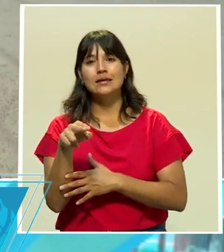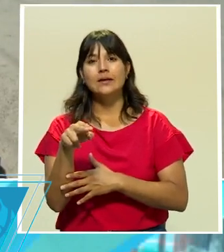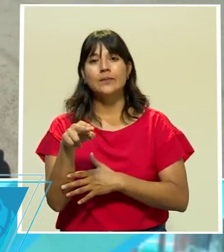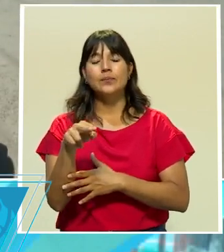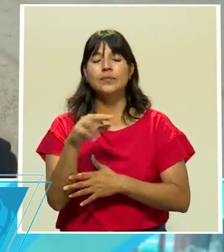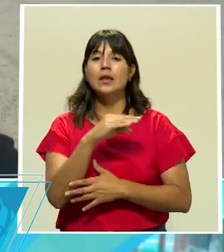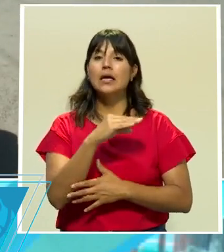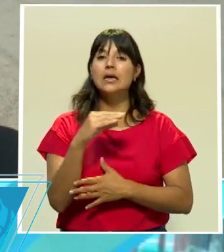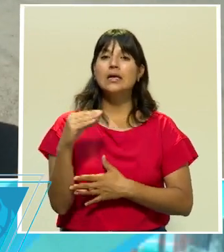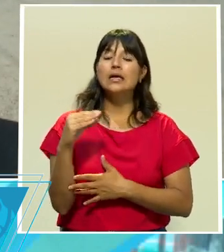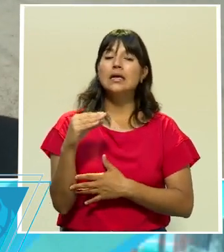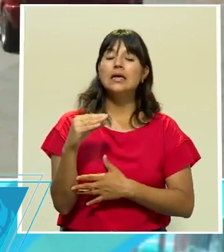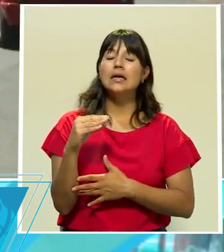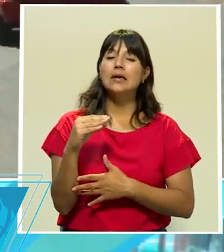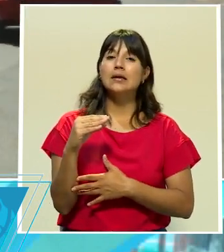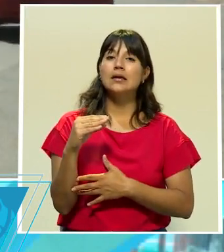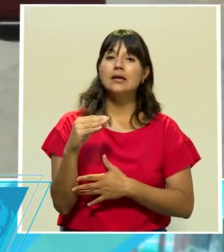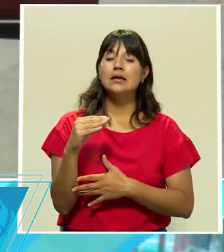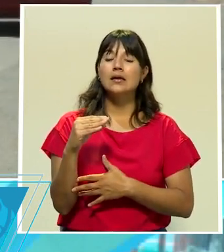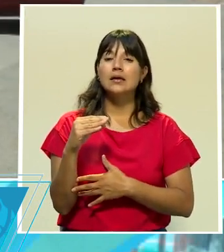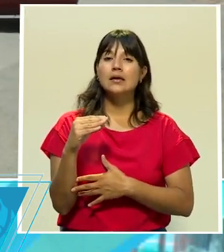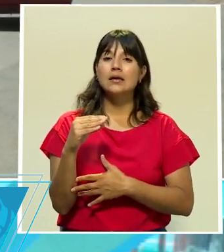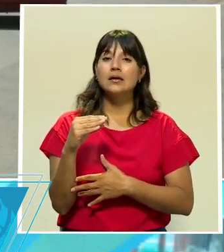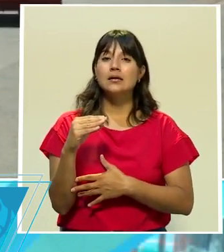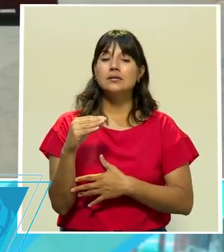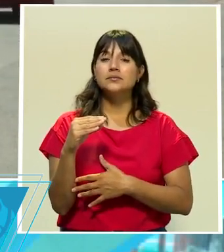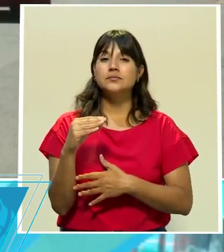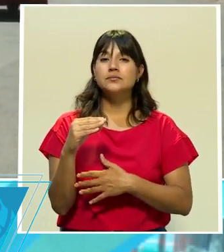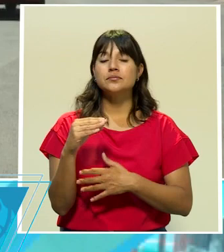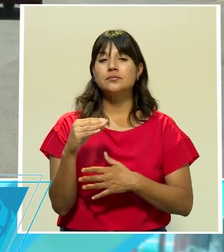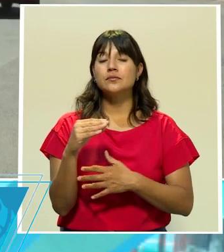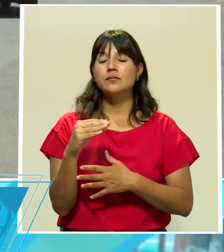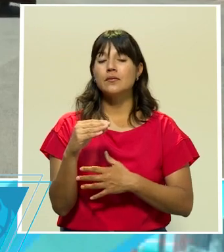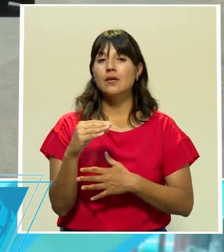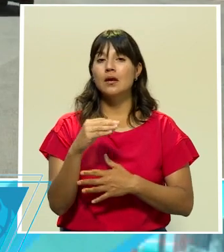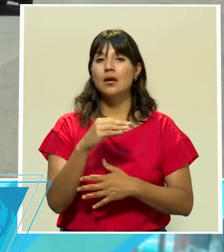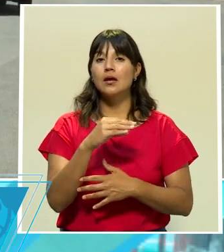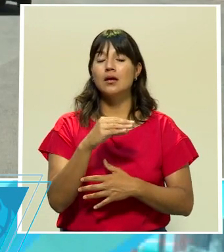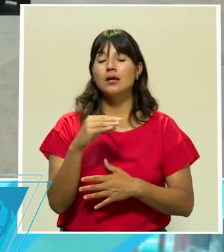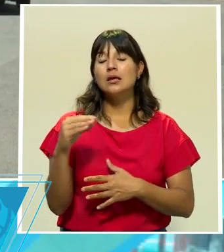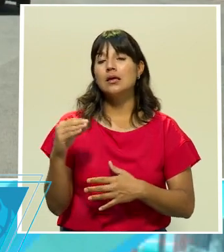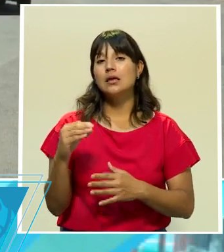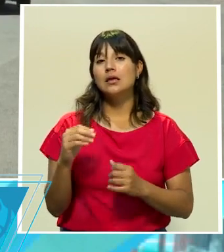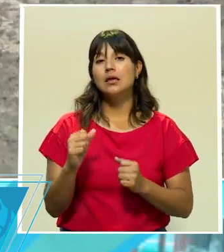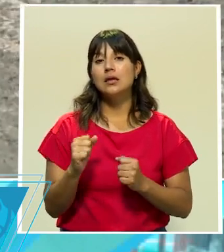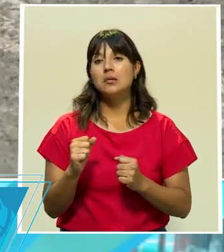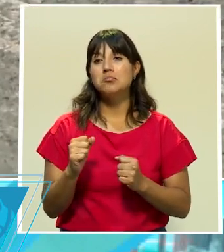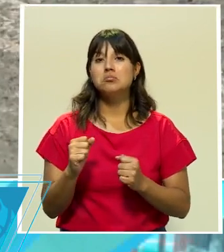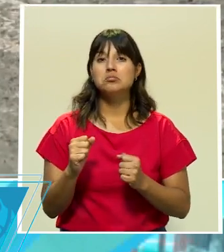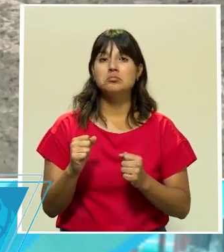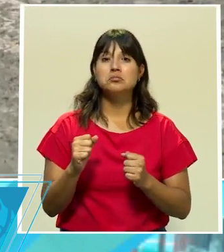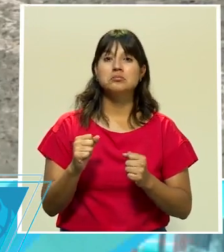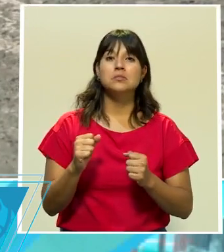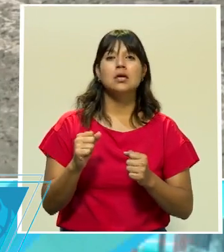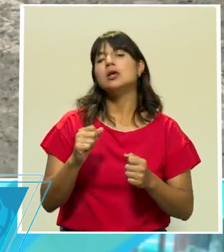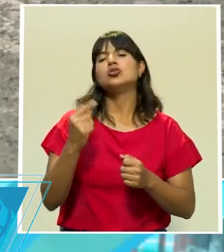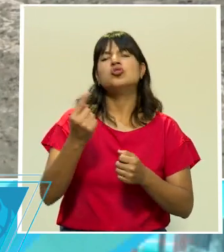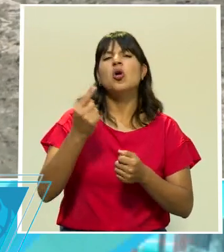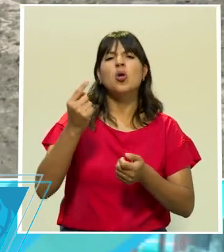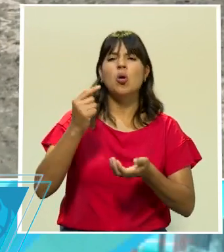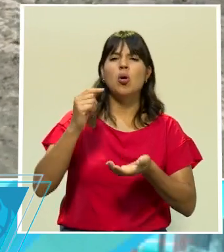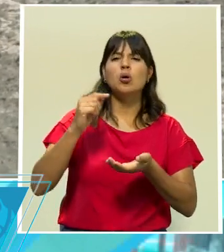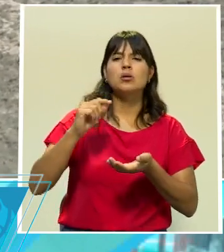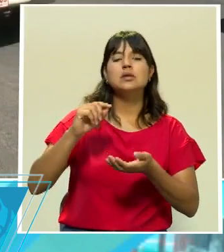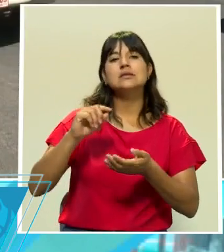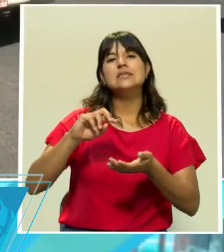y que tendría una afectación con las excepciones que no llega a los 20.000 millones. La otra